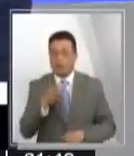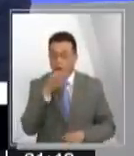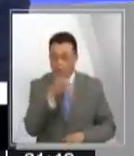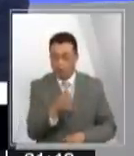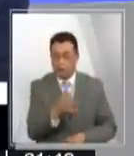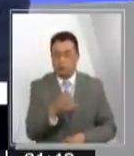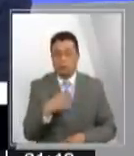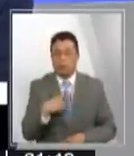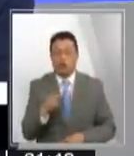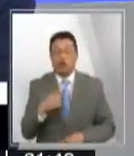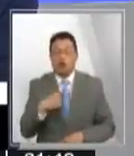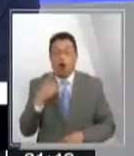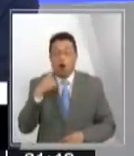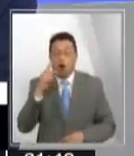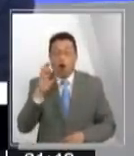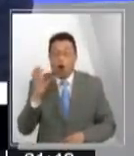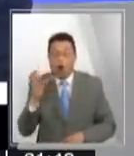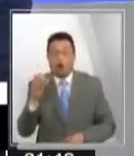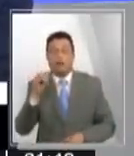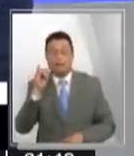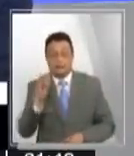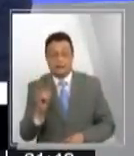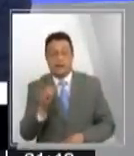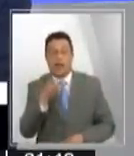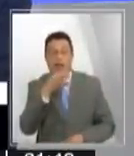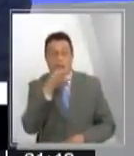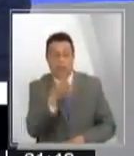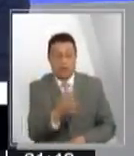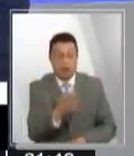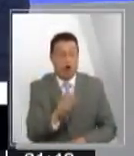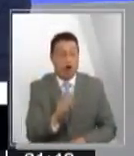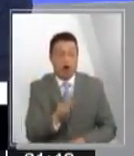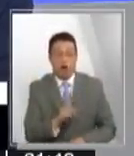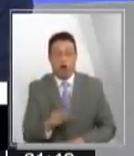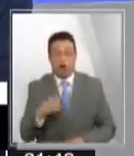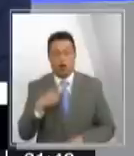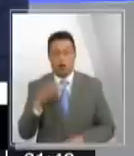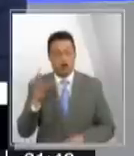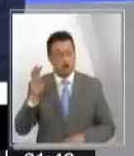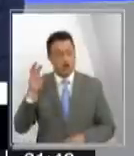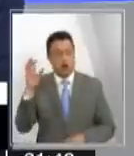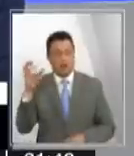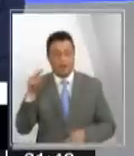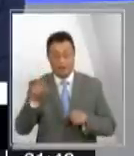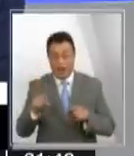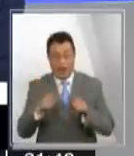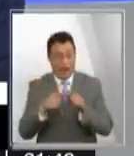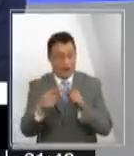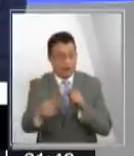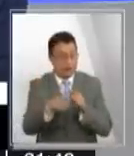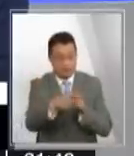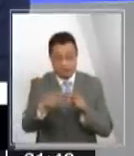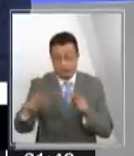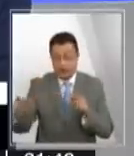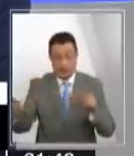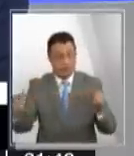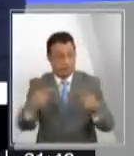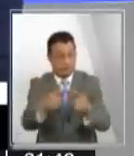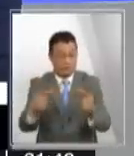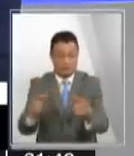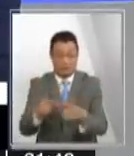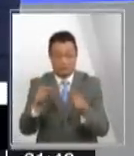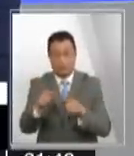que no conozco, si es efectivo, como él ha señalado, que no estaba al tanto de estas relaciones, él tenía